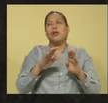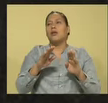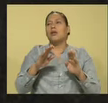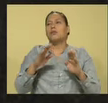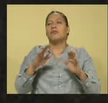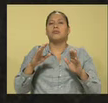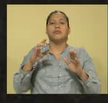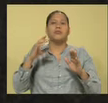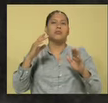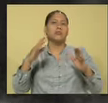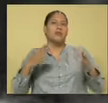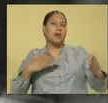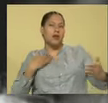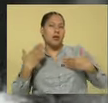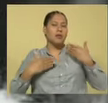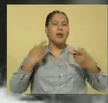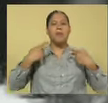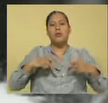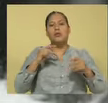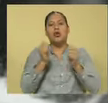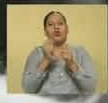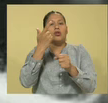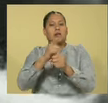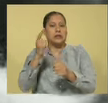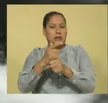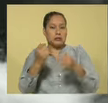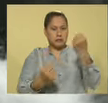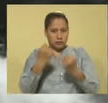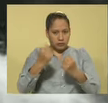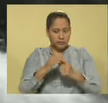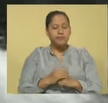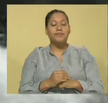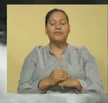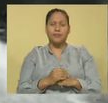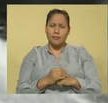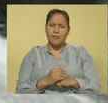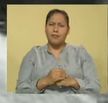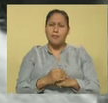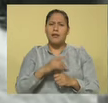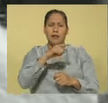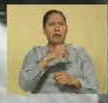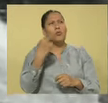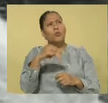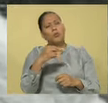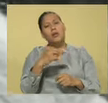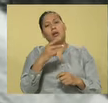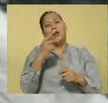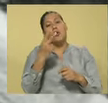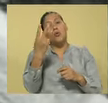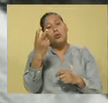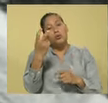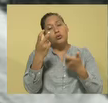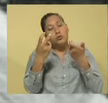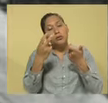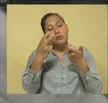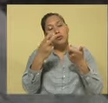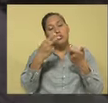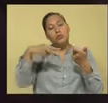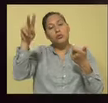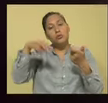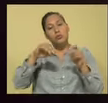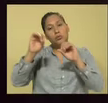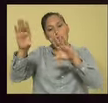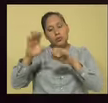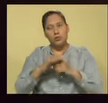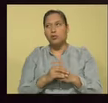aventuras de las gentes con los taxis. Y pues se va a llamar 2 pesos la dejada.